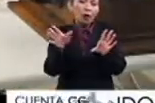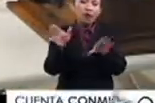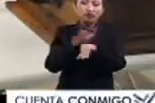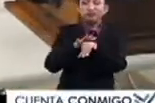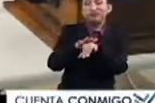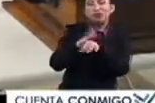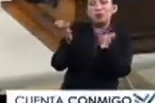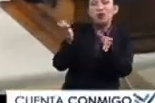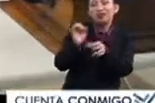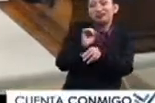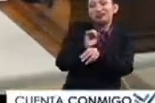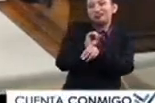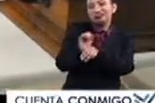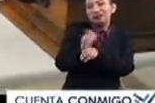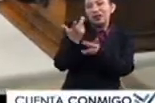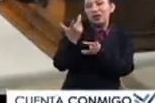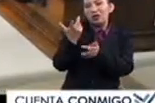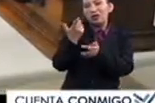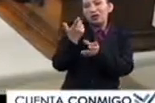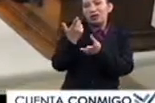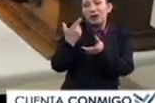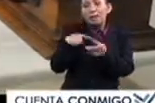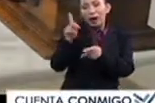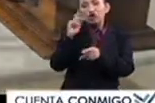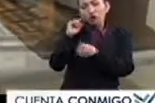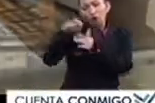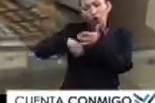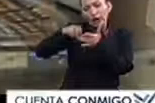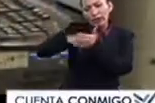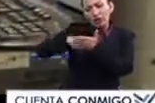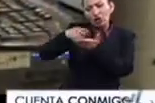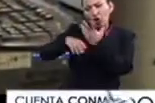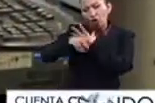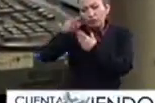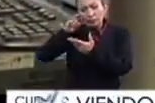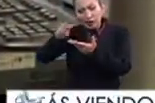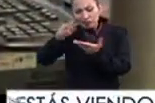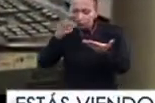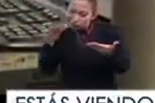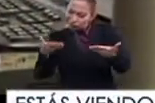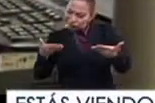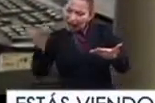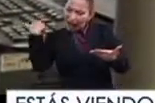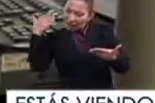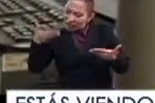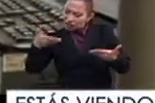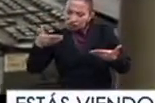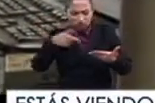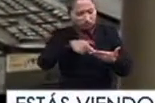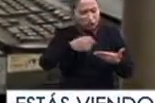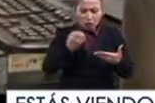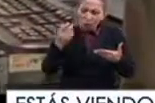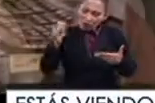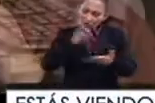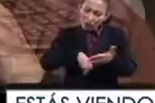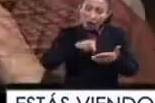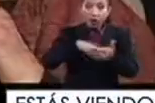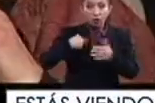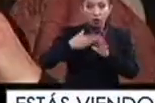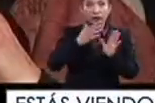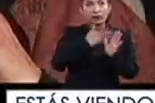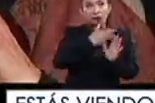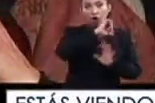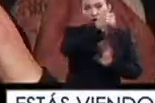superficiales porque O muy cuando trabajas coyunturales. semanalmente, todo lo estoy corrigiendo. Y tengo aparte un libro que hace mucho tiempo